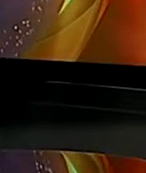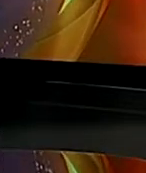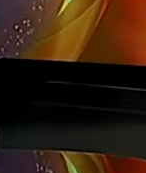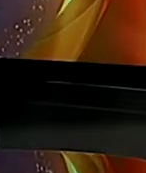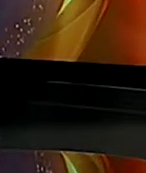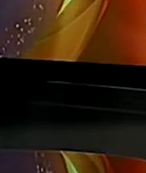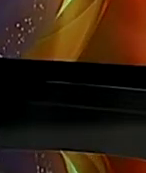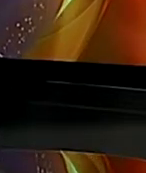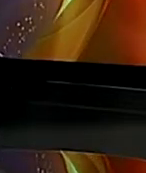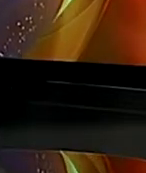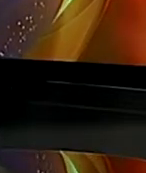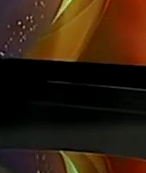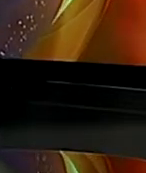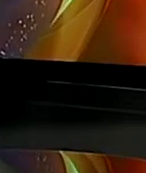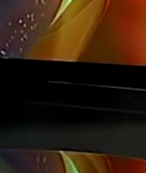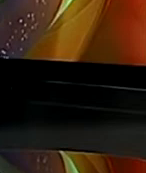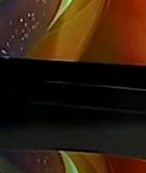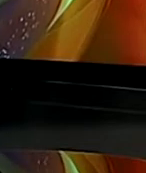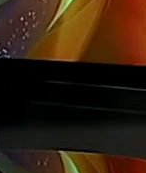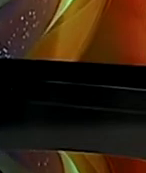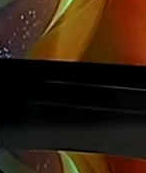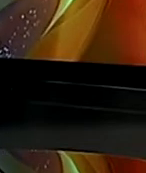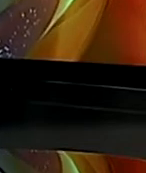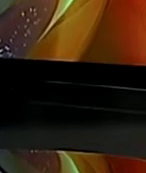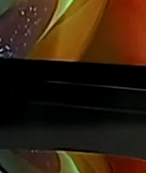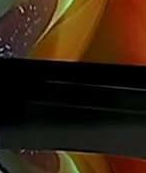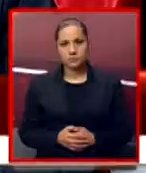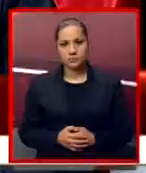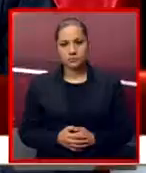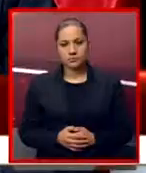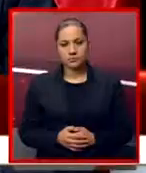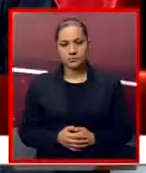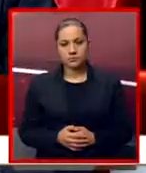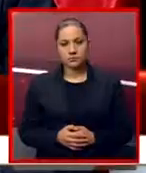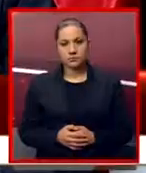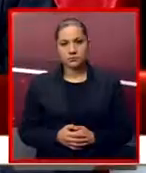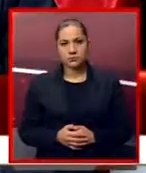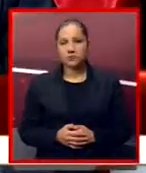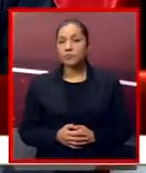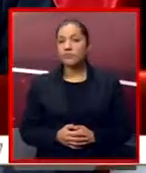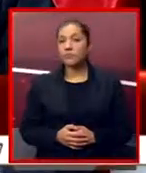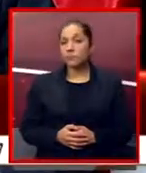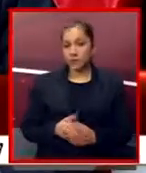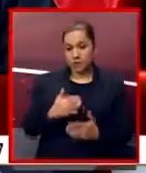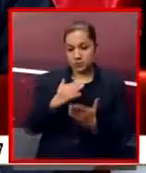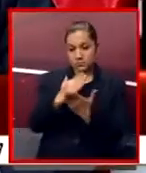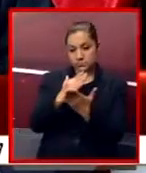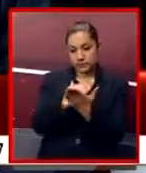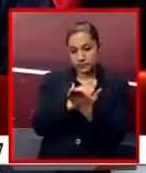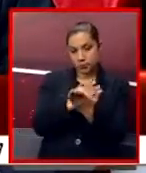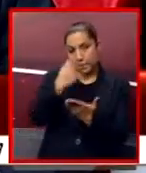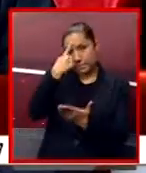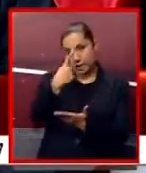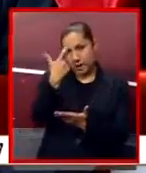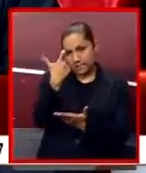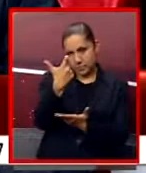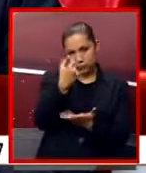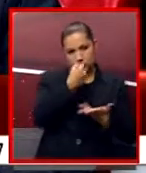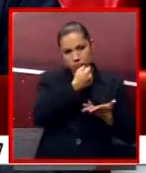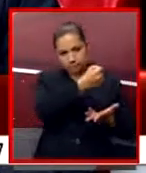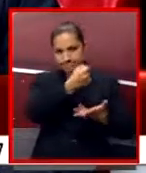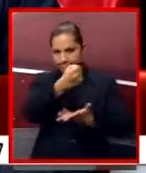el presupuesto de egresos para el año 2018. El decreto de presupuesto